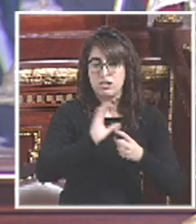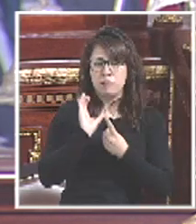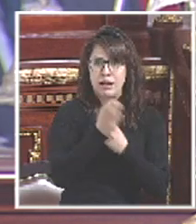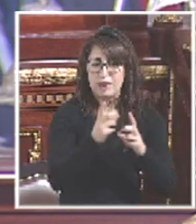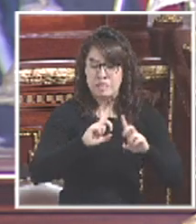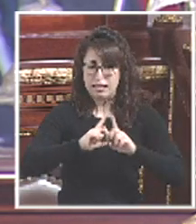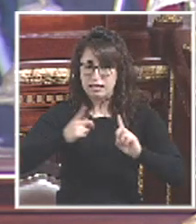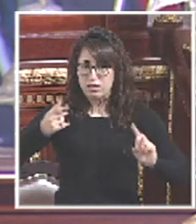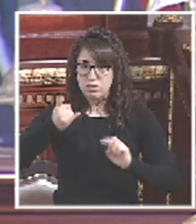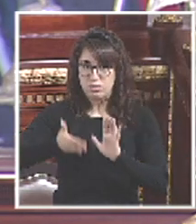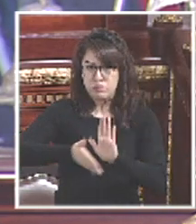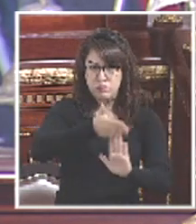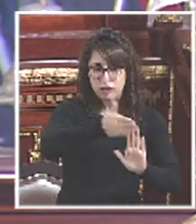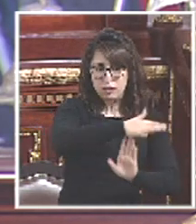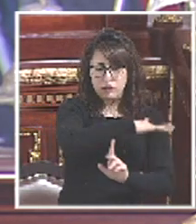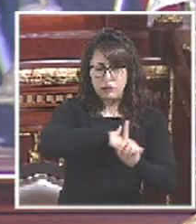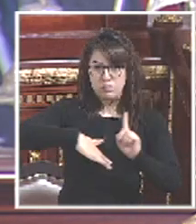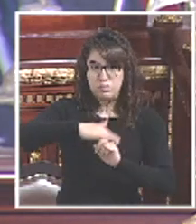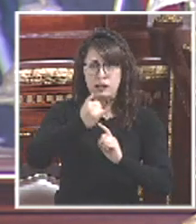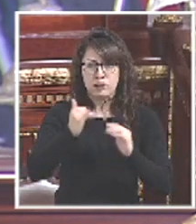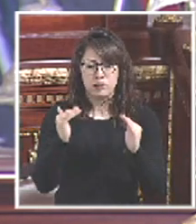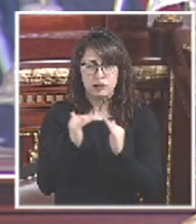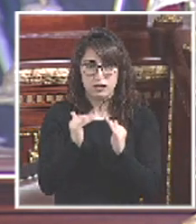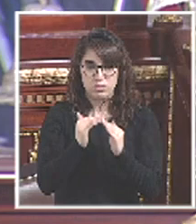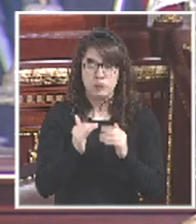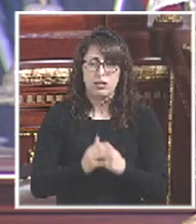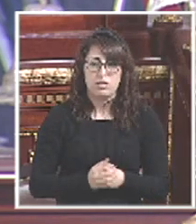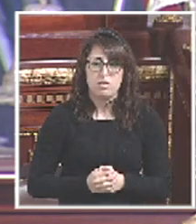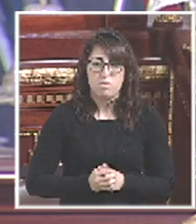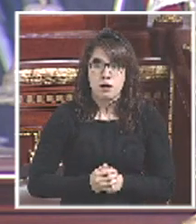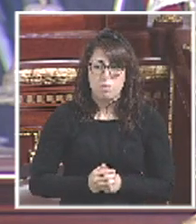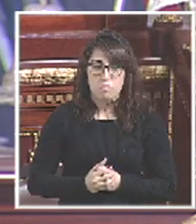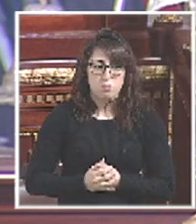Desarrollo e Infraestructura Urbana y Vivienda.